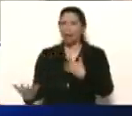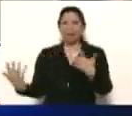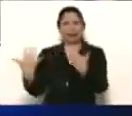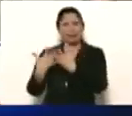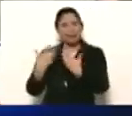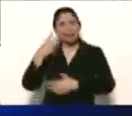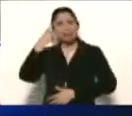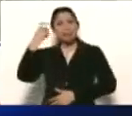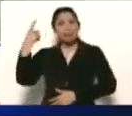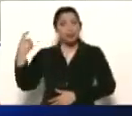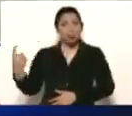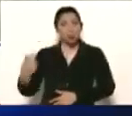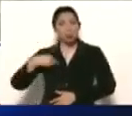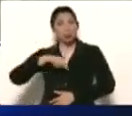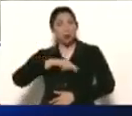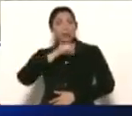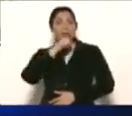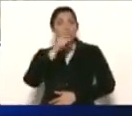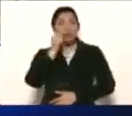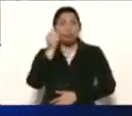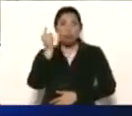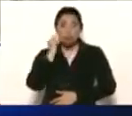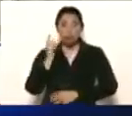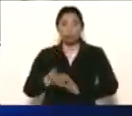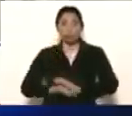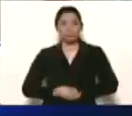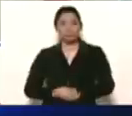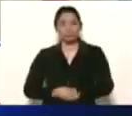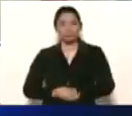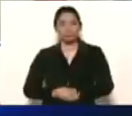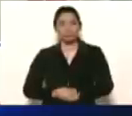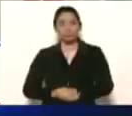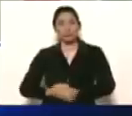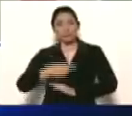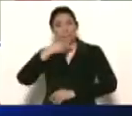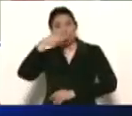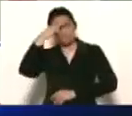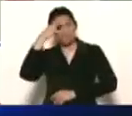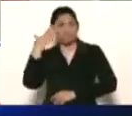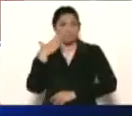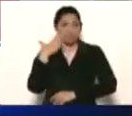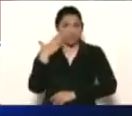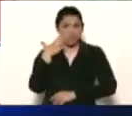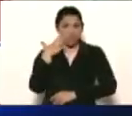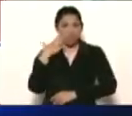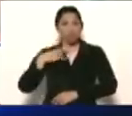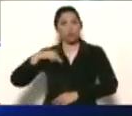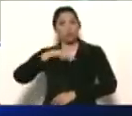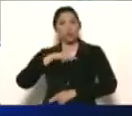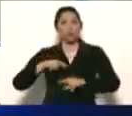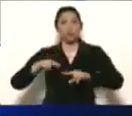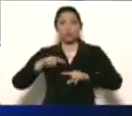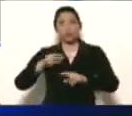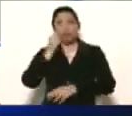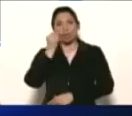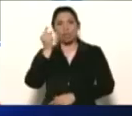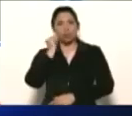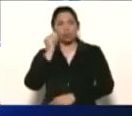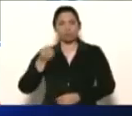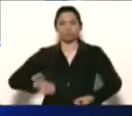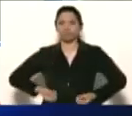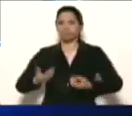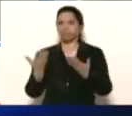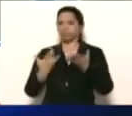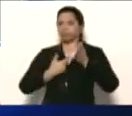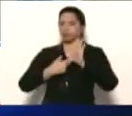psicológica nuestras abuelas nuestros abuelos los padres los representantes y nuestras niñas y niños han dado